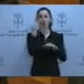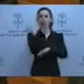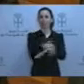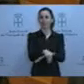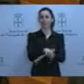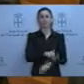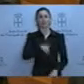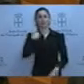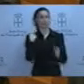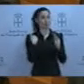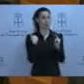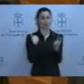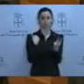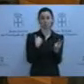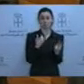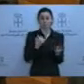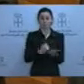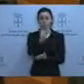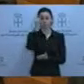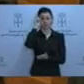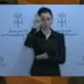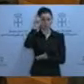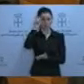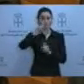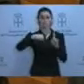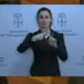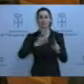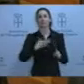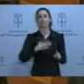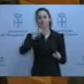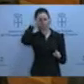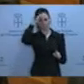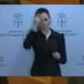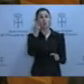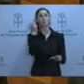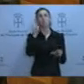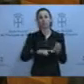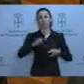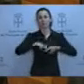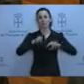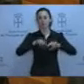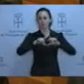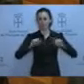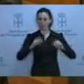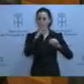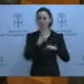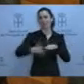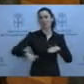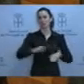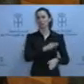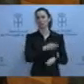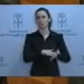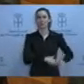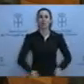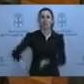generales, de Desarrollo Rural y de Patrimonio Cultural. Y el Principado participa, como el resto de los patronos, en la defensa